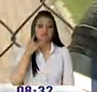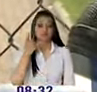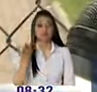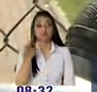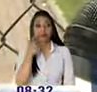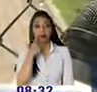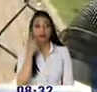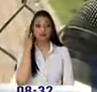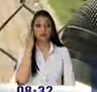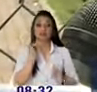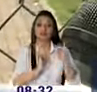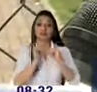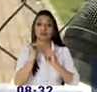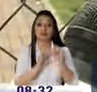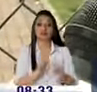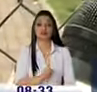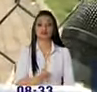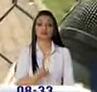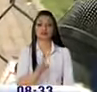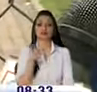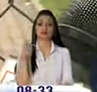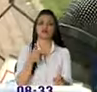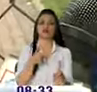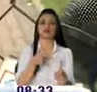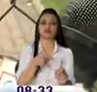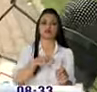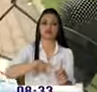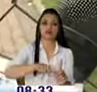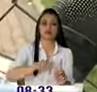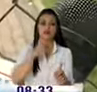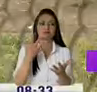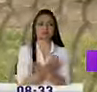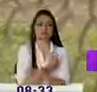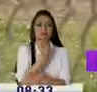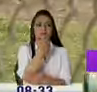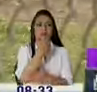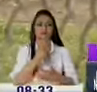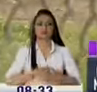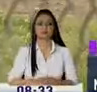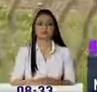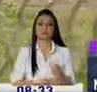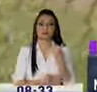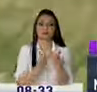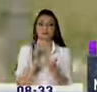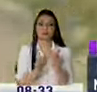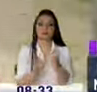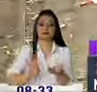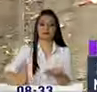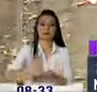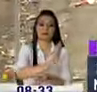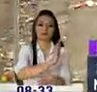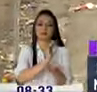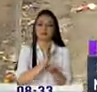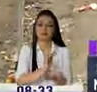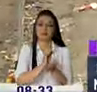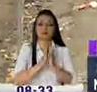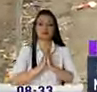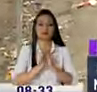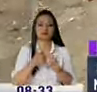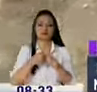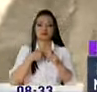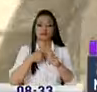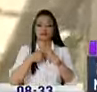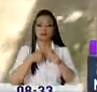señora, señorita, pasan y ahí está enseguida para rancharles. Los moradores del sector solicitan urgentemente que